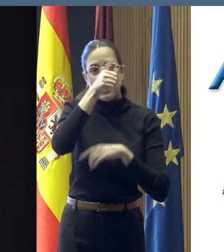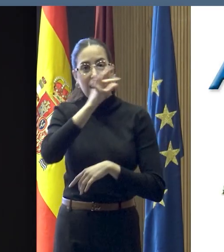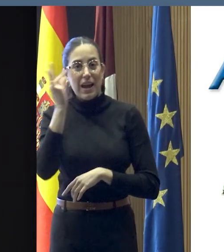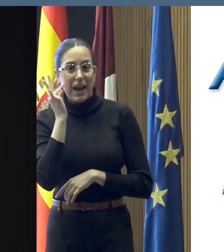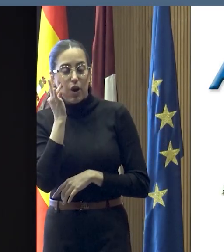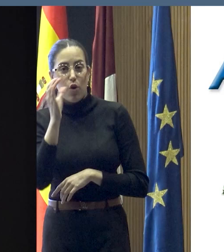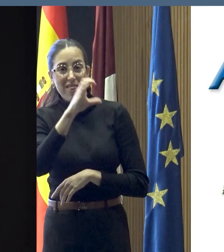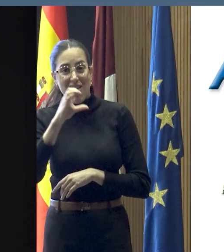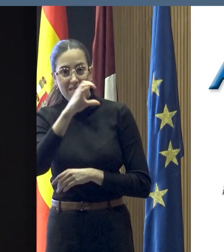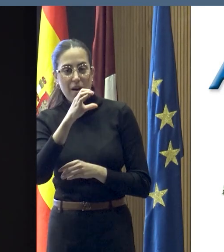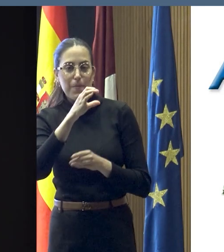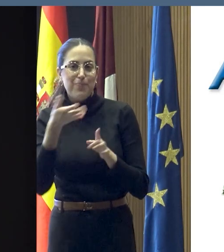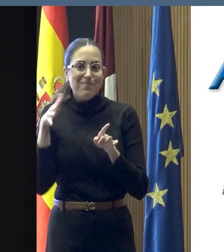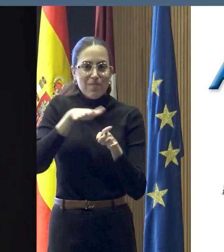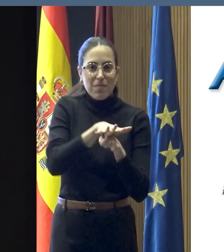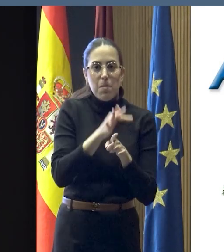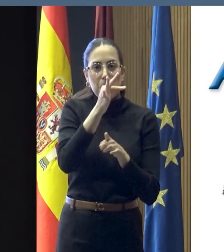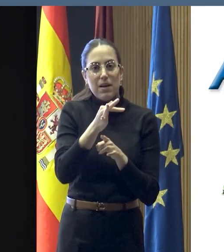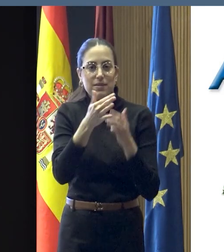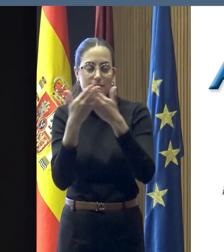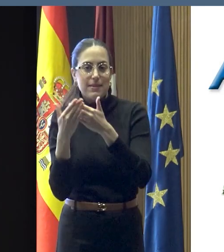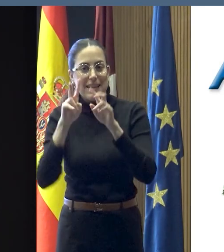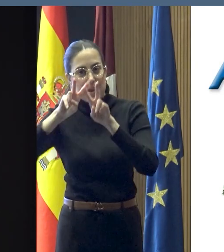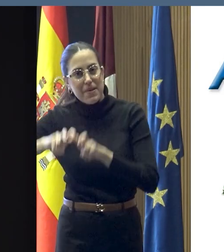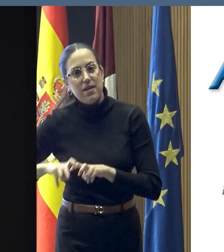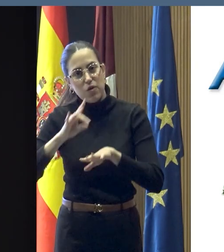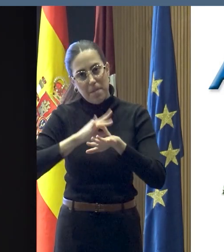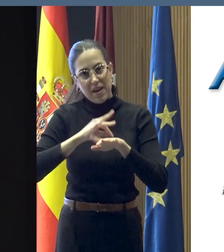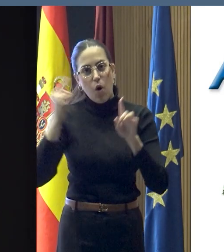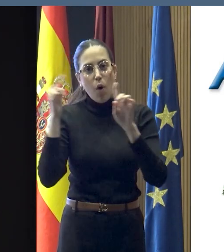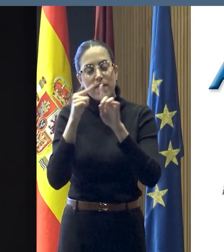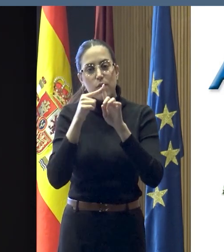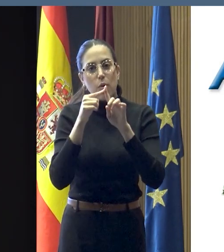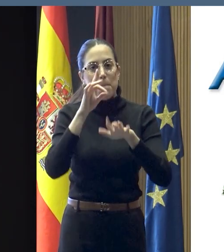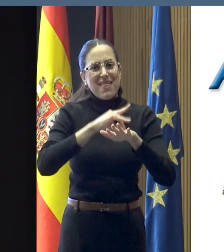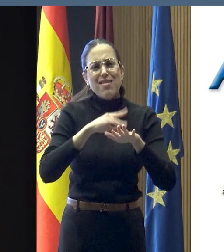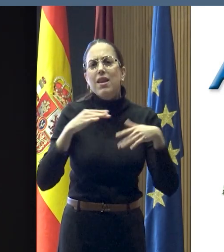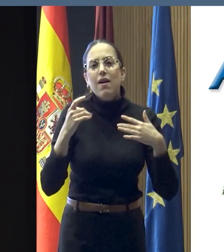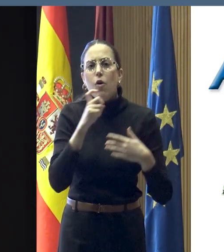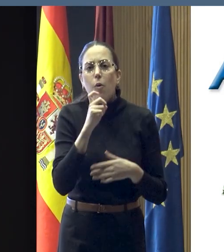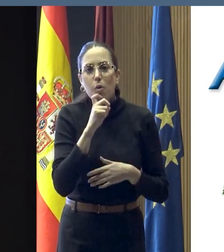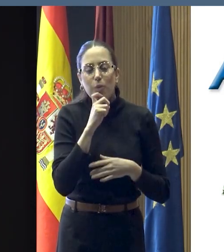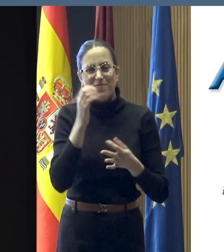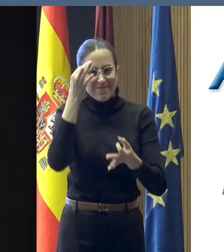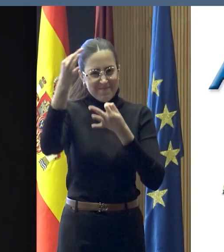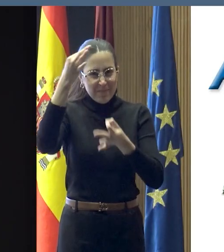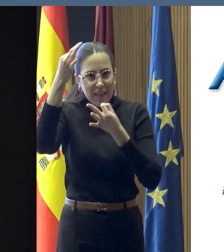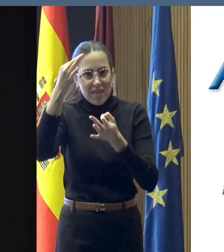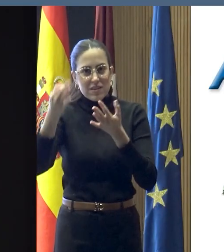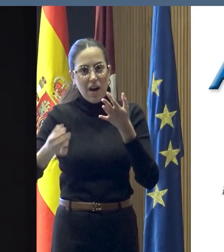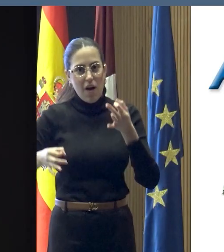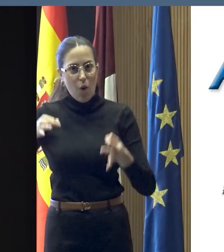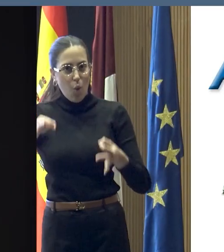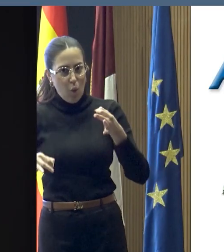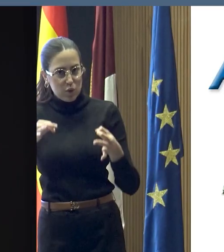en la ciencia y en la investigación médica, para avanzar hacia una medicina más precisa, más justa